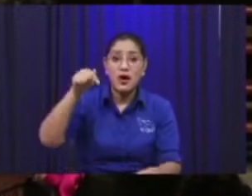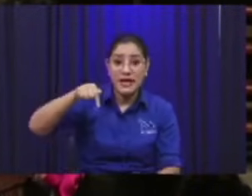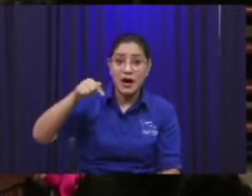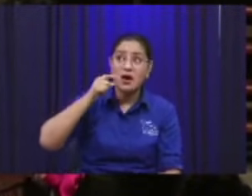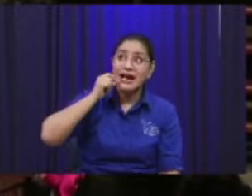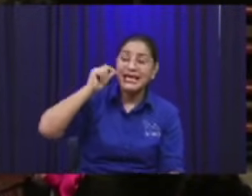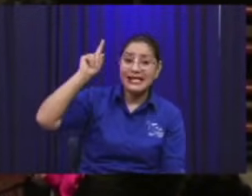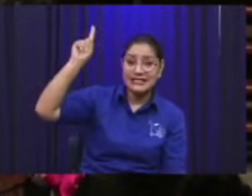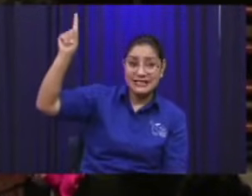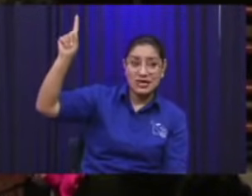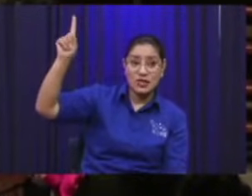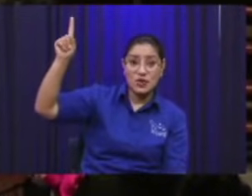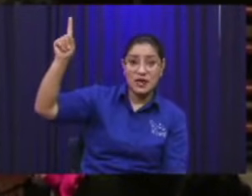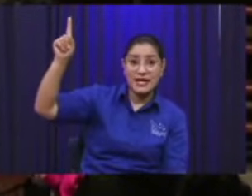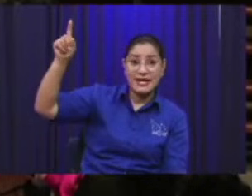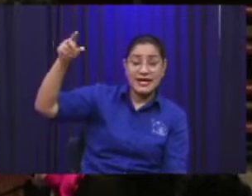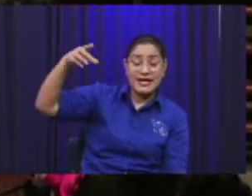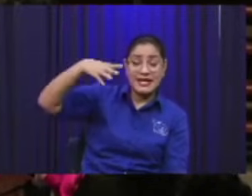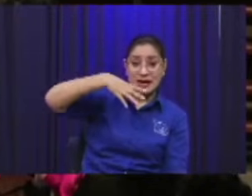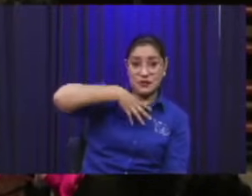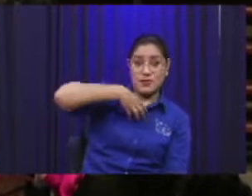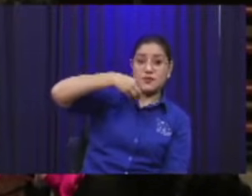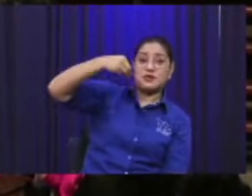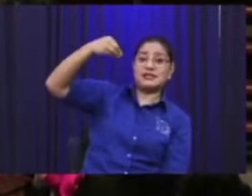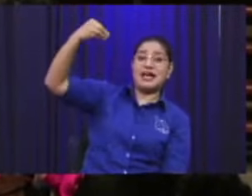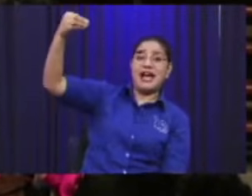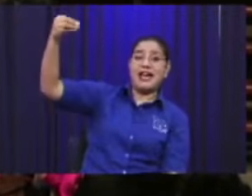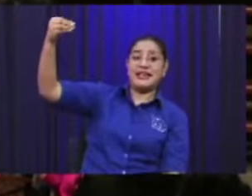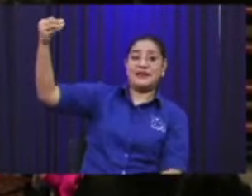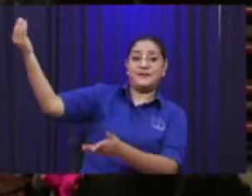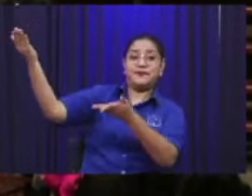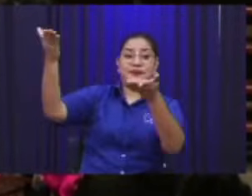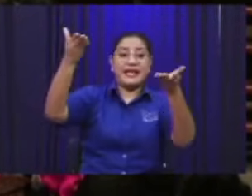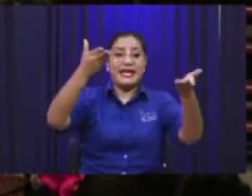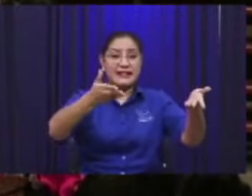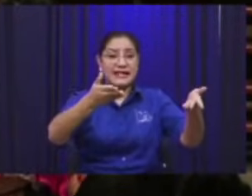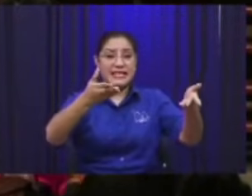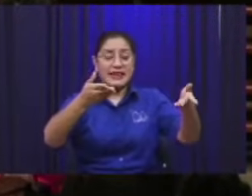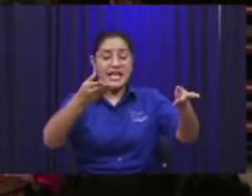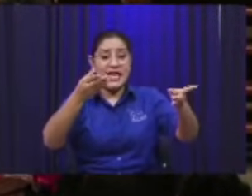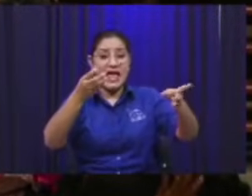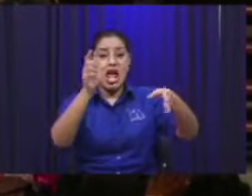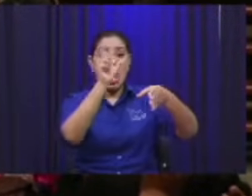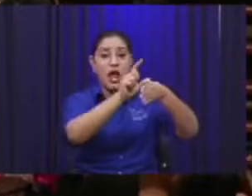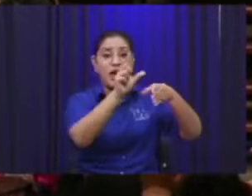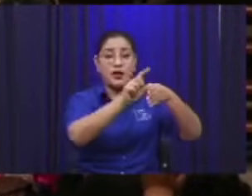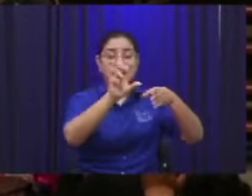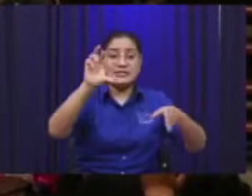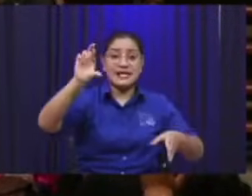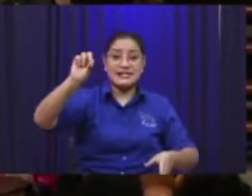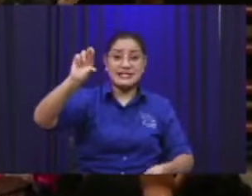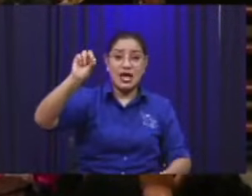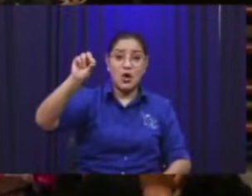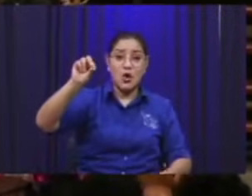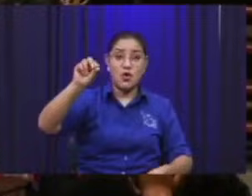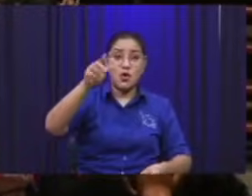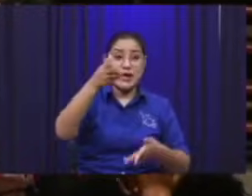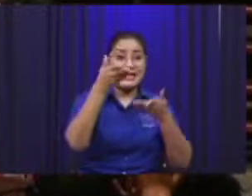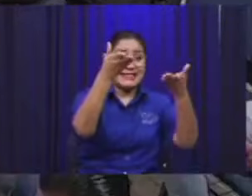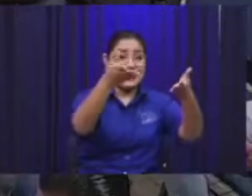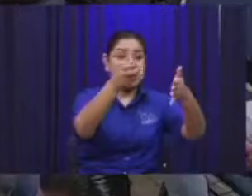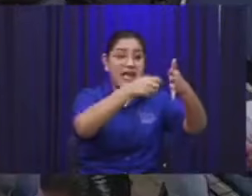que estamos por salida te de objetos de oro te de un anillo de compromiso